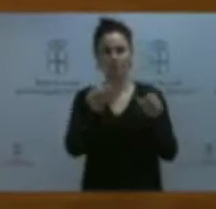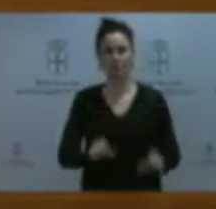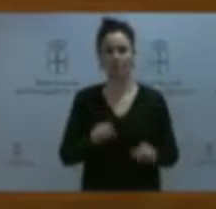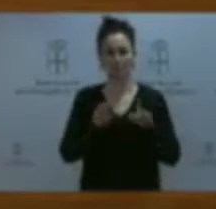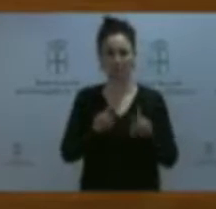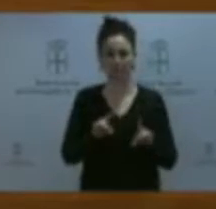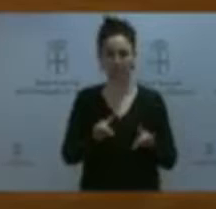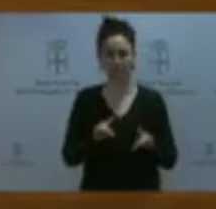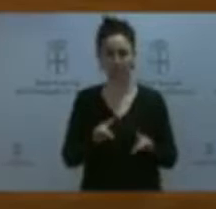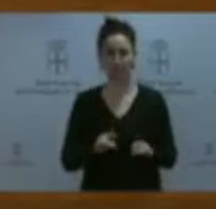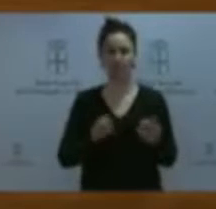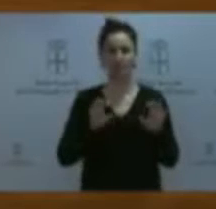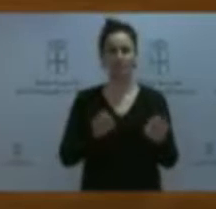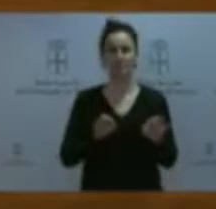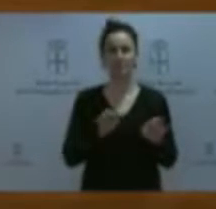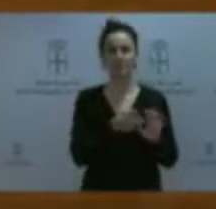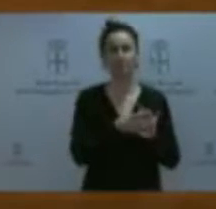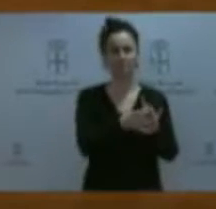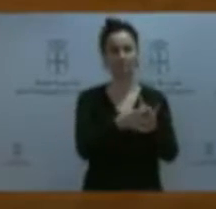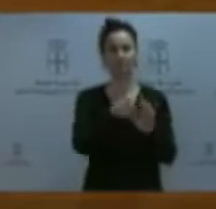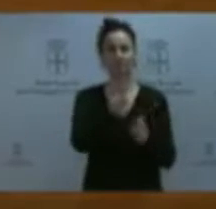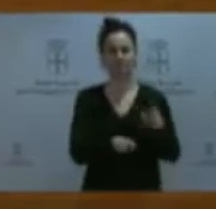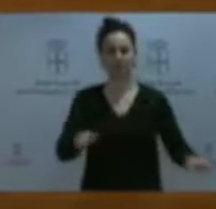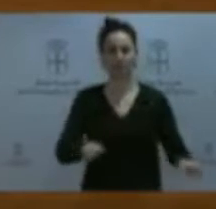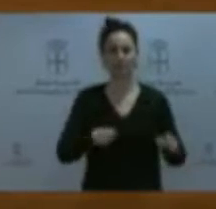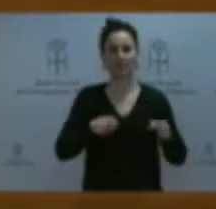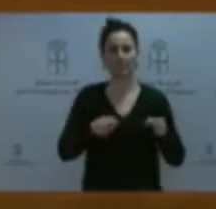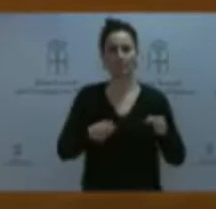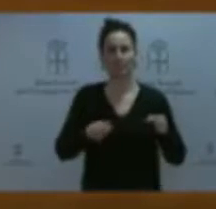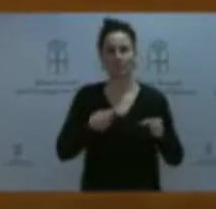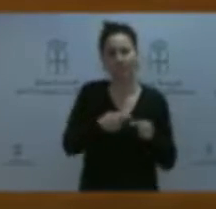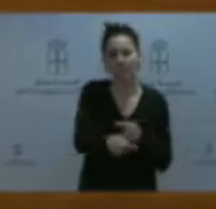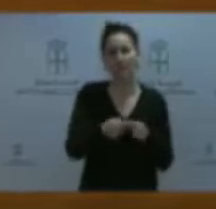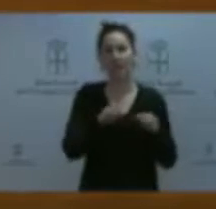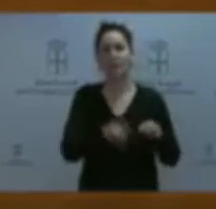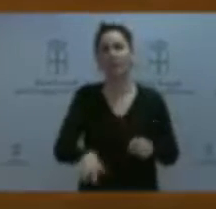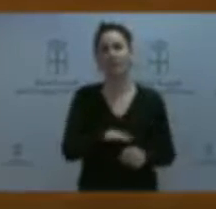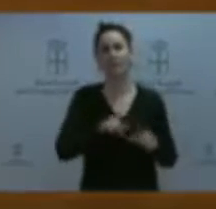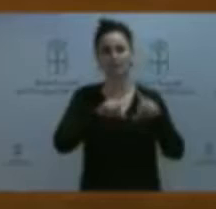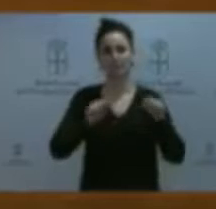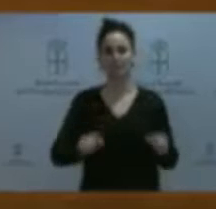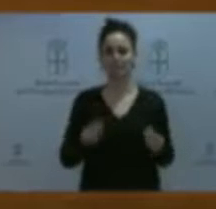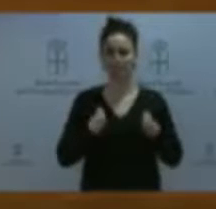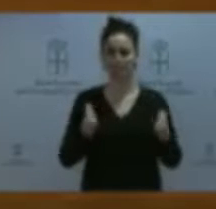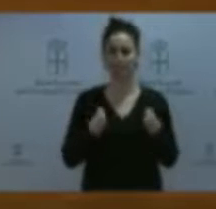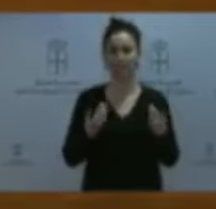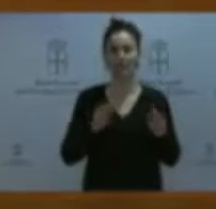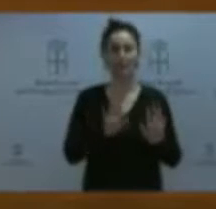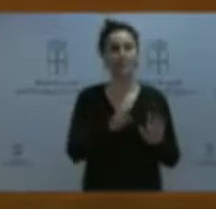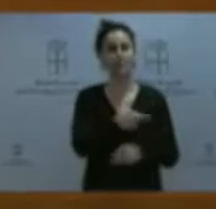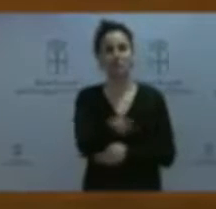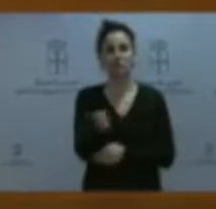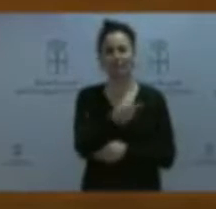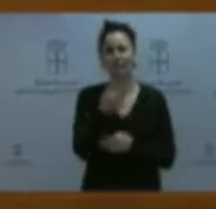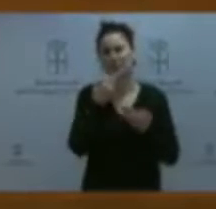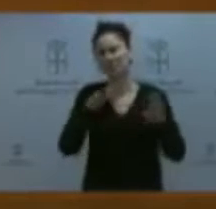gente que vive día a día en el territorio. Pero ustedes, en vez de hablar de este conjunto amplio, lo simplifican a